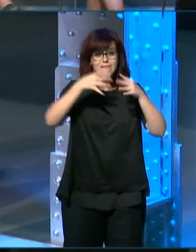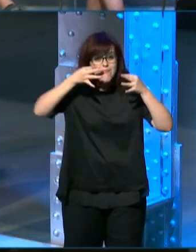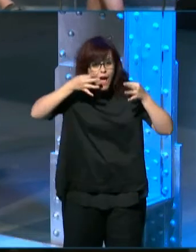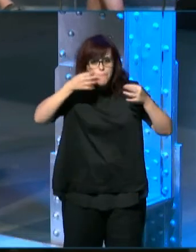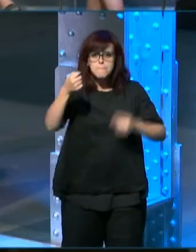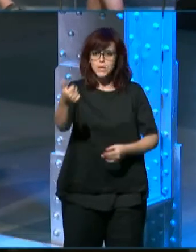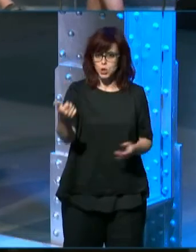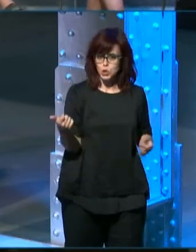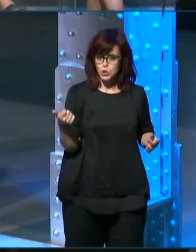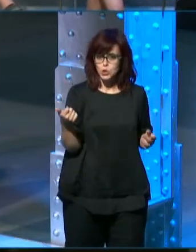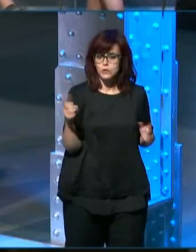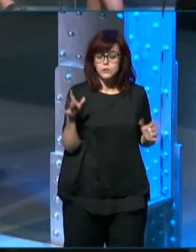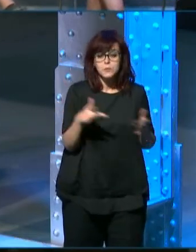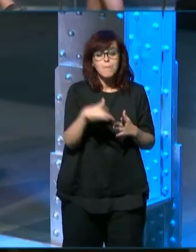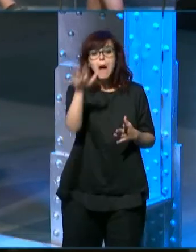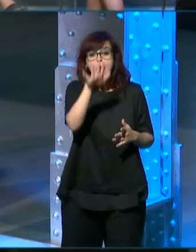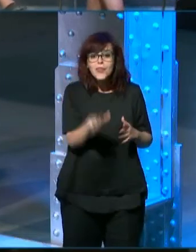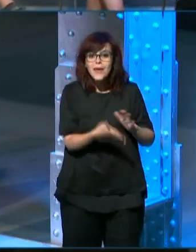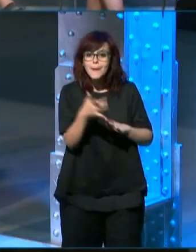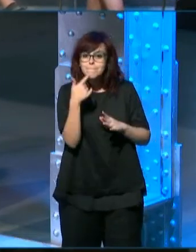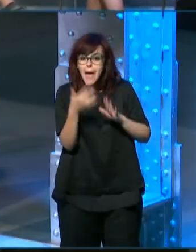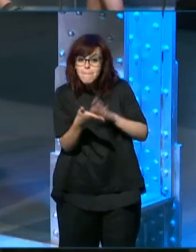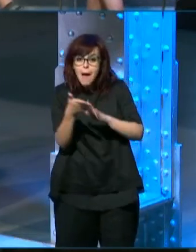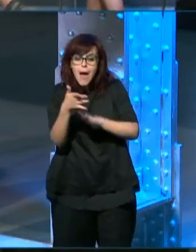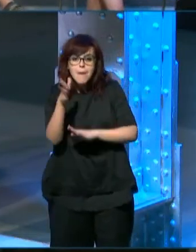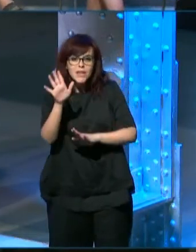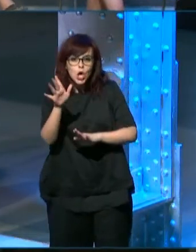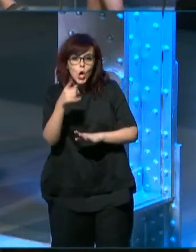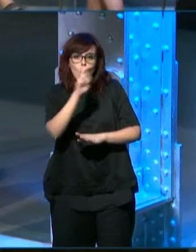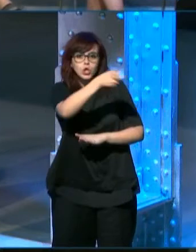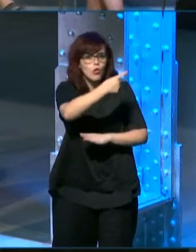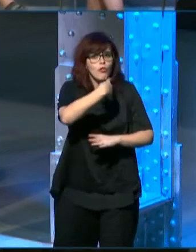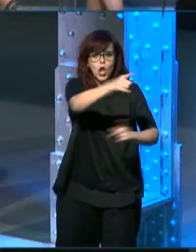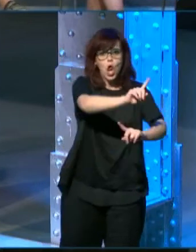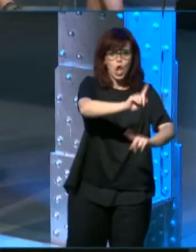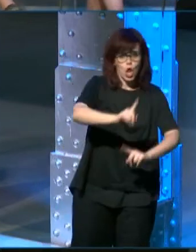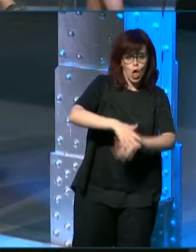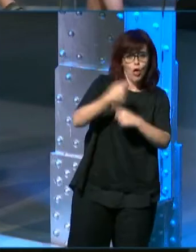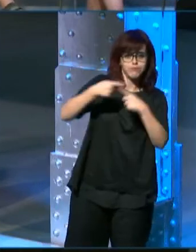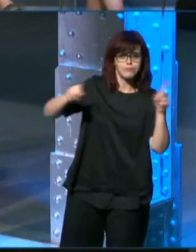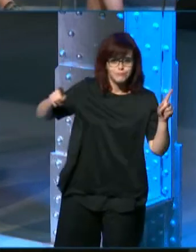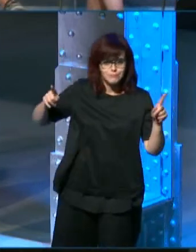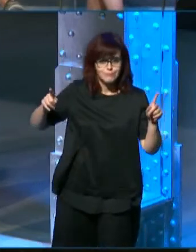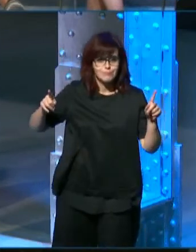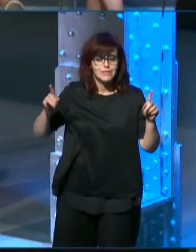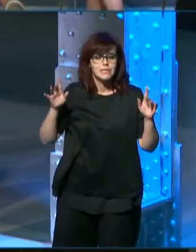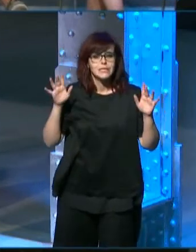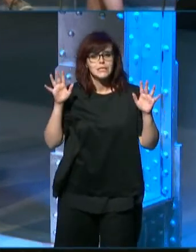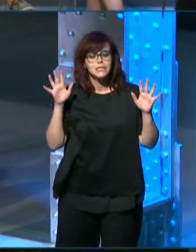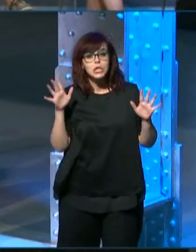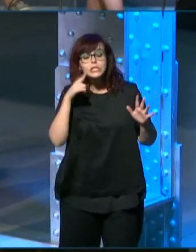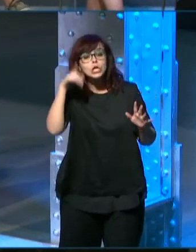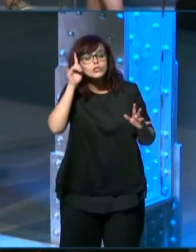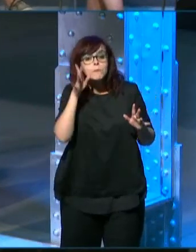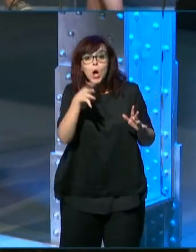Lo que parece ser una corriente enseguida es desmentida por alguien que dice lo contrario, ¿no? No sé